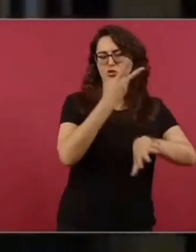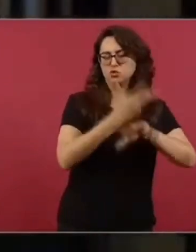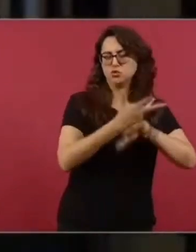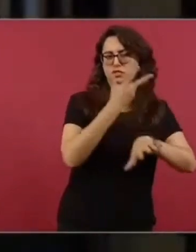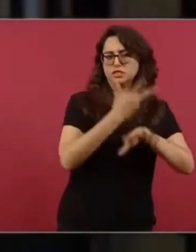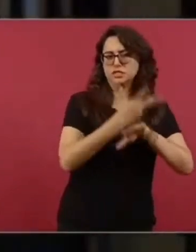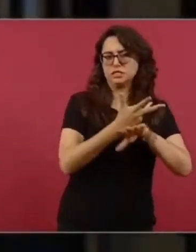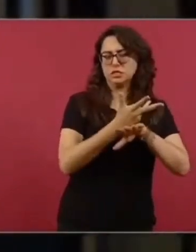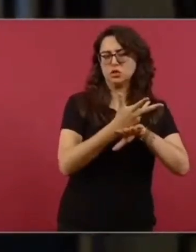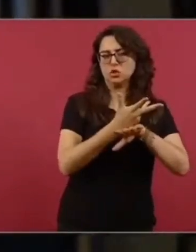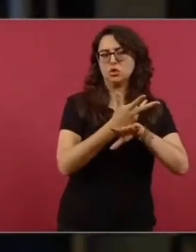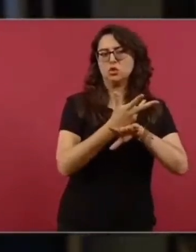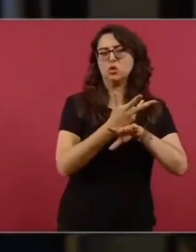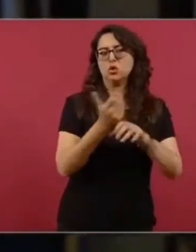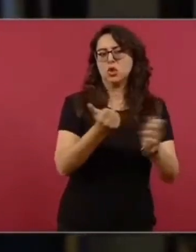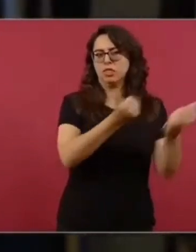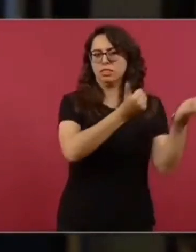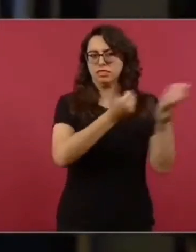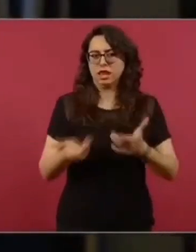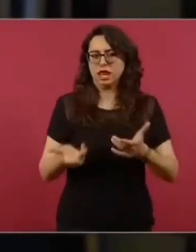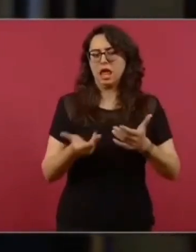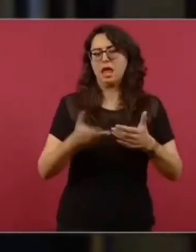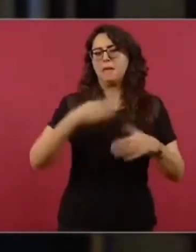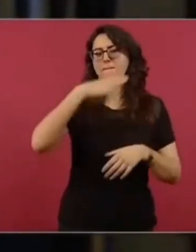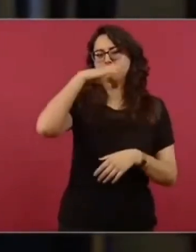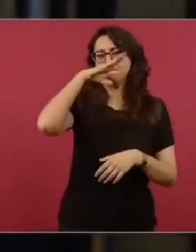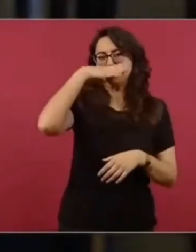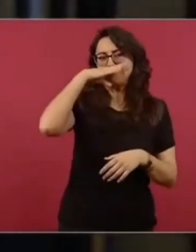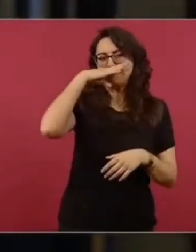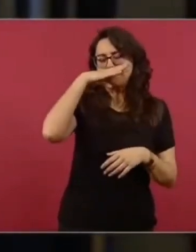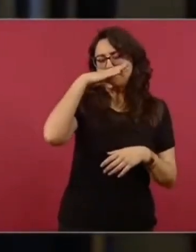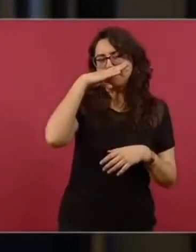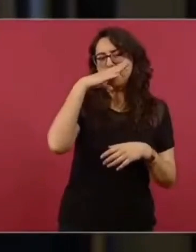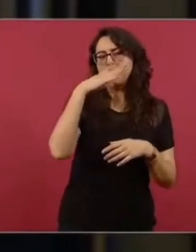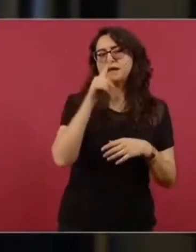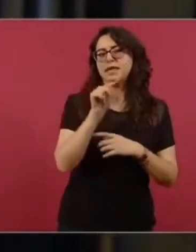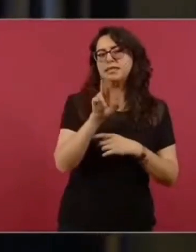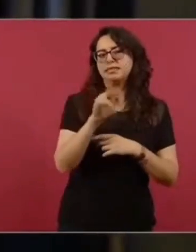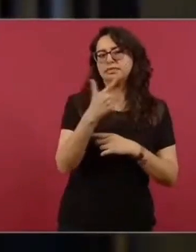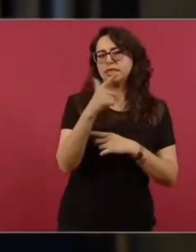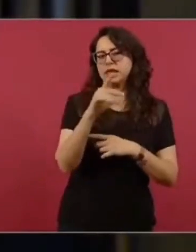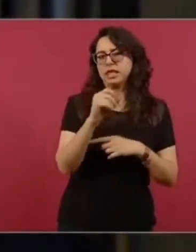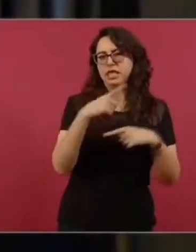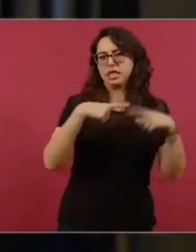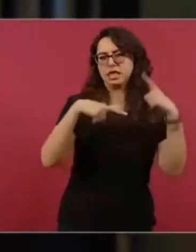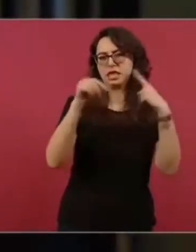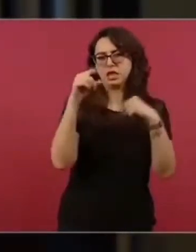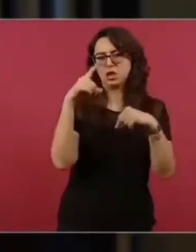México de granos, ¿no? Sobre todo de maíz y de trigo, porque esto